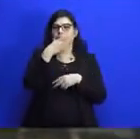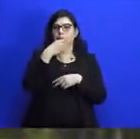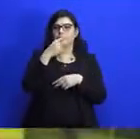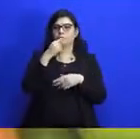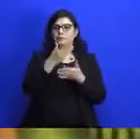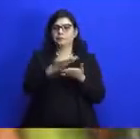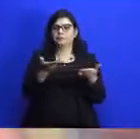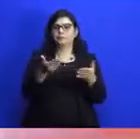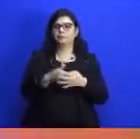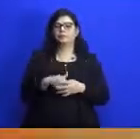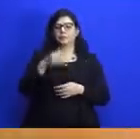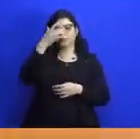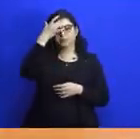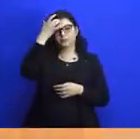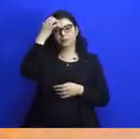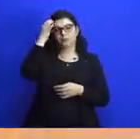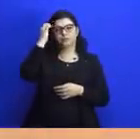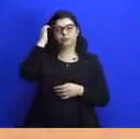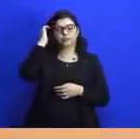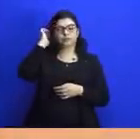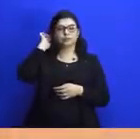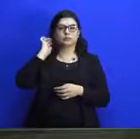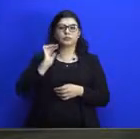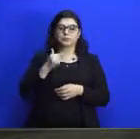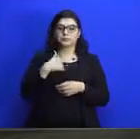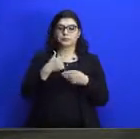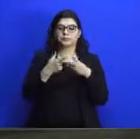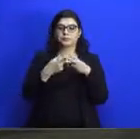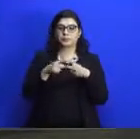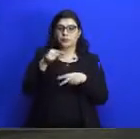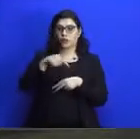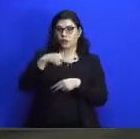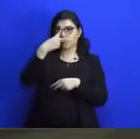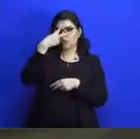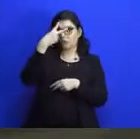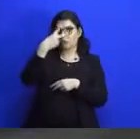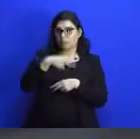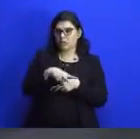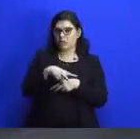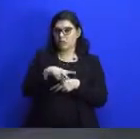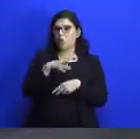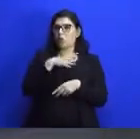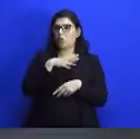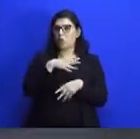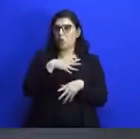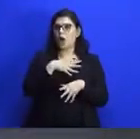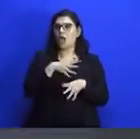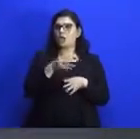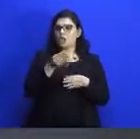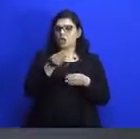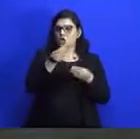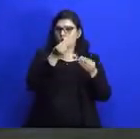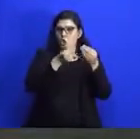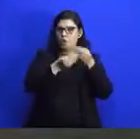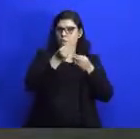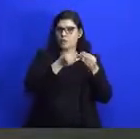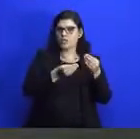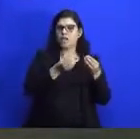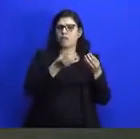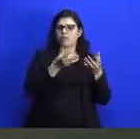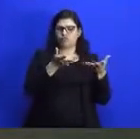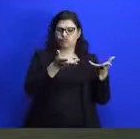todos. Voy a empezar comentando que en México producimos suficiente comida para todos y, sin embargo, de entre el 37 y